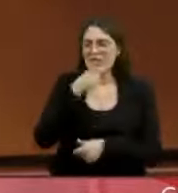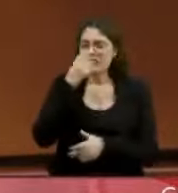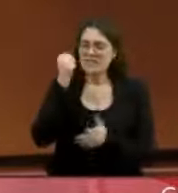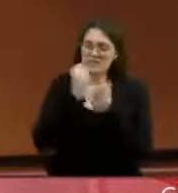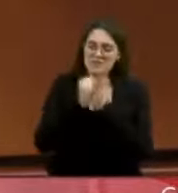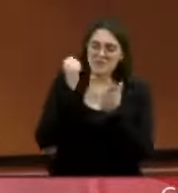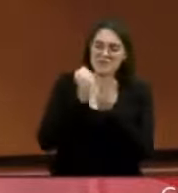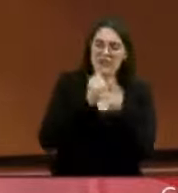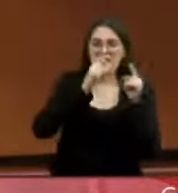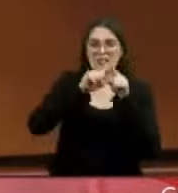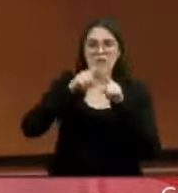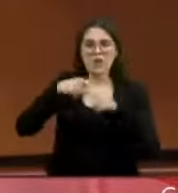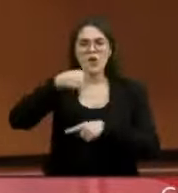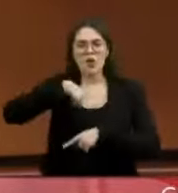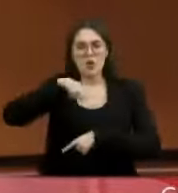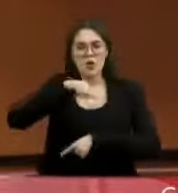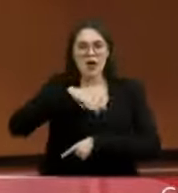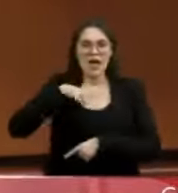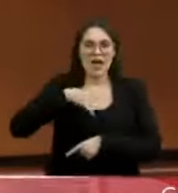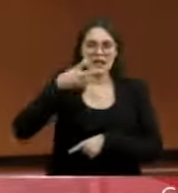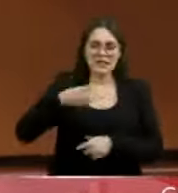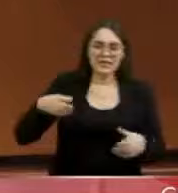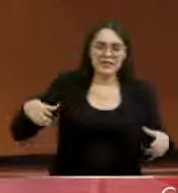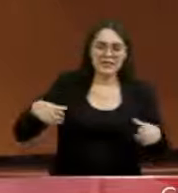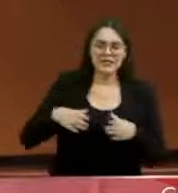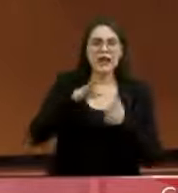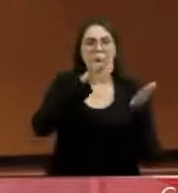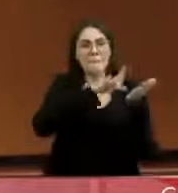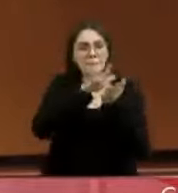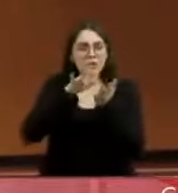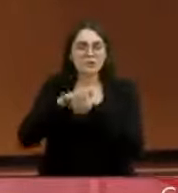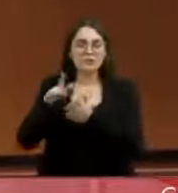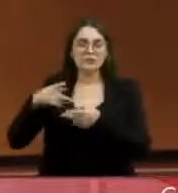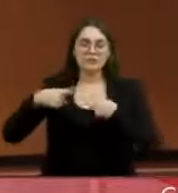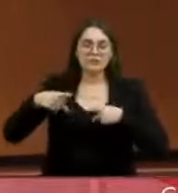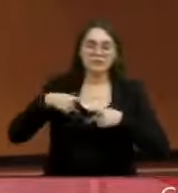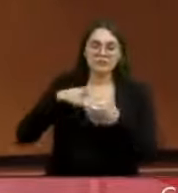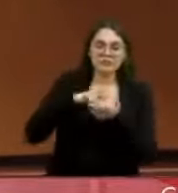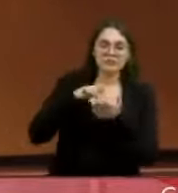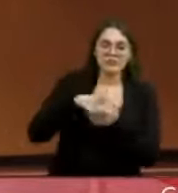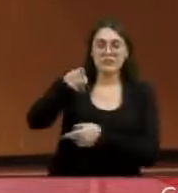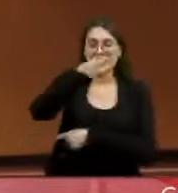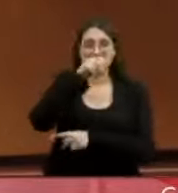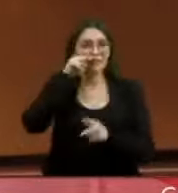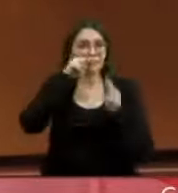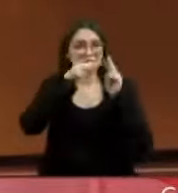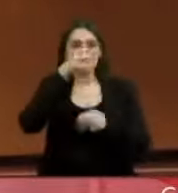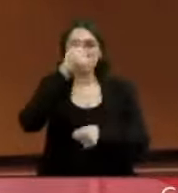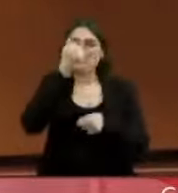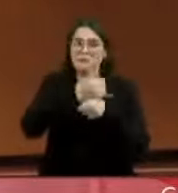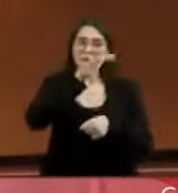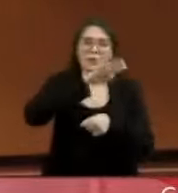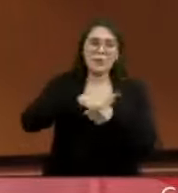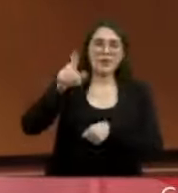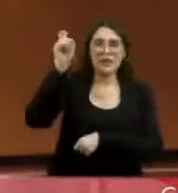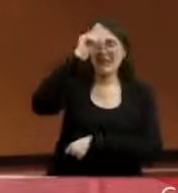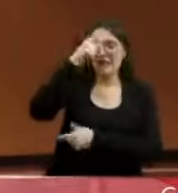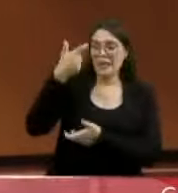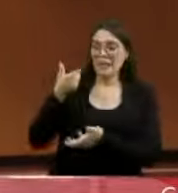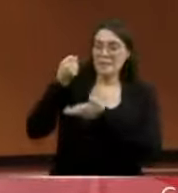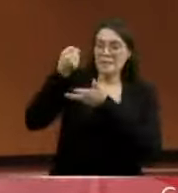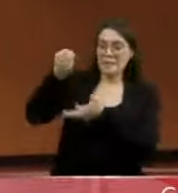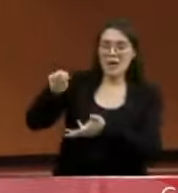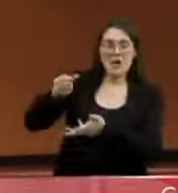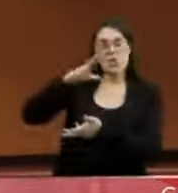los compromisos de apoyos sociales eran imposibles de cubrir con el presupuesto de